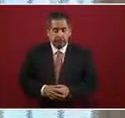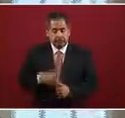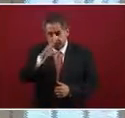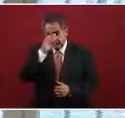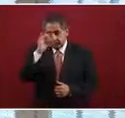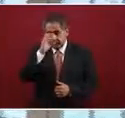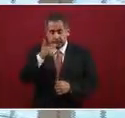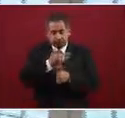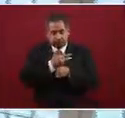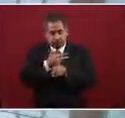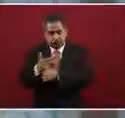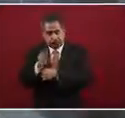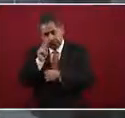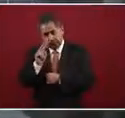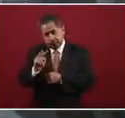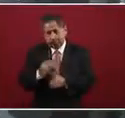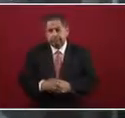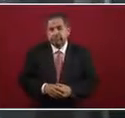video que se tomó.